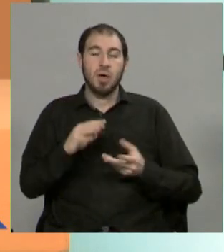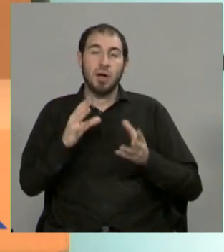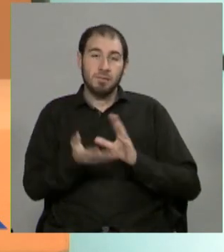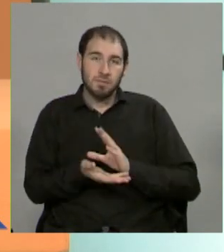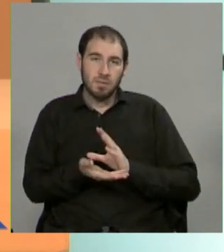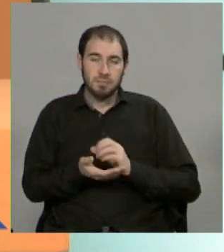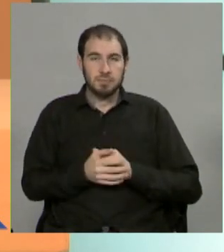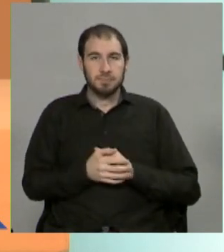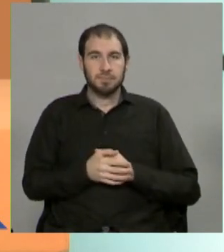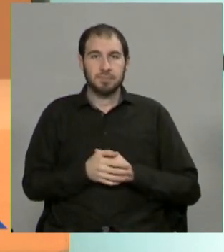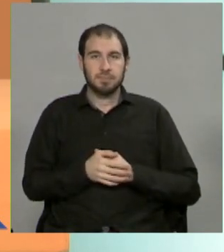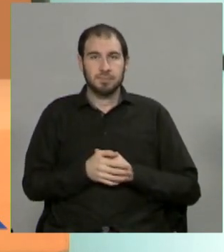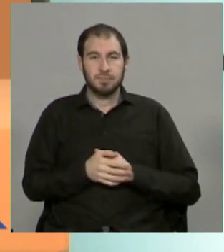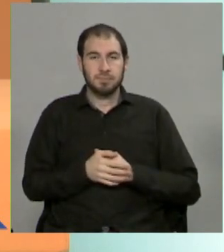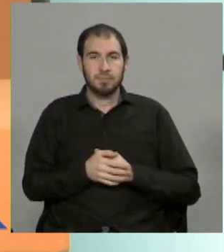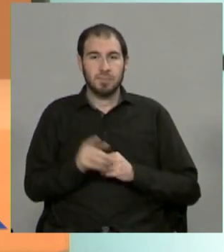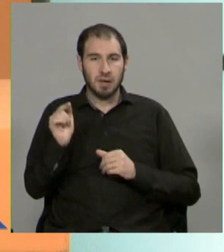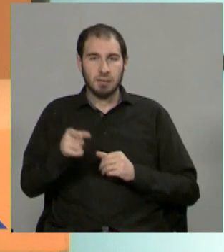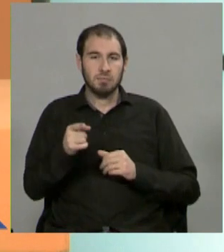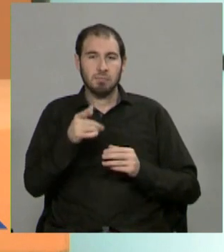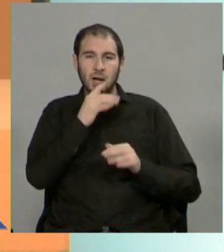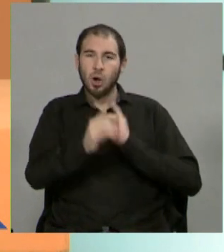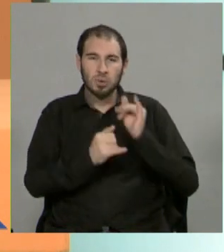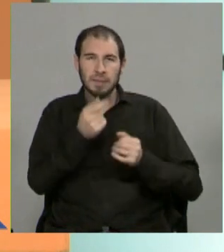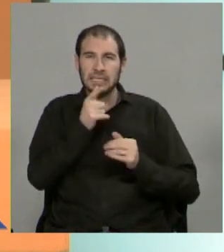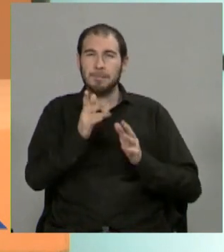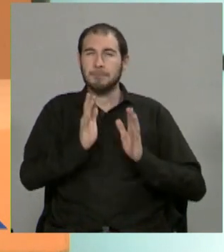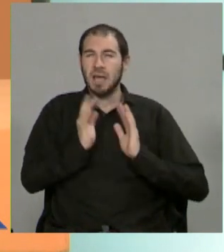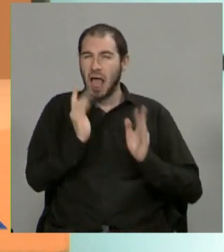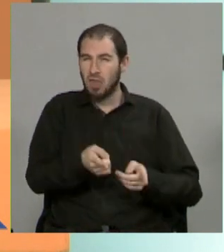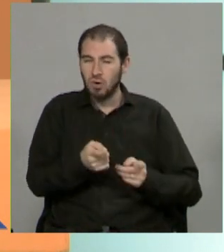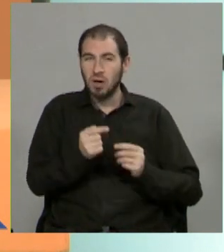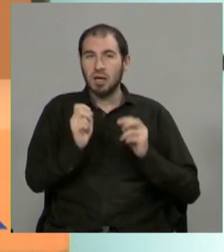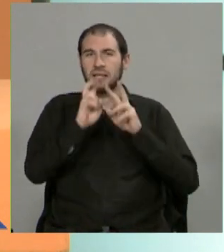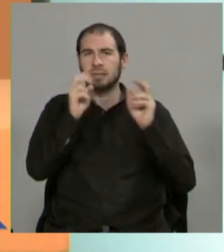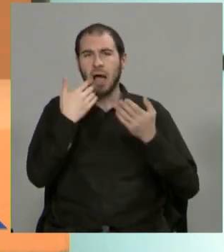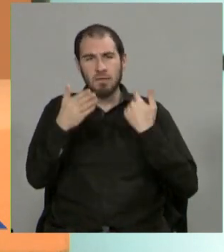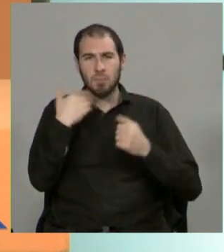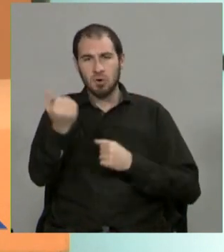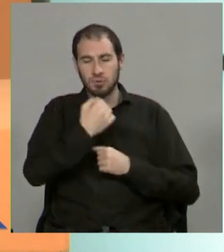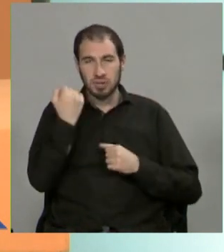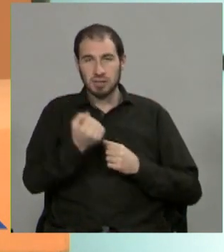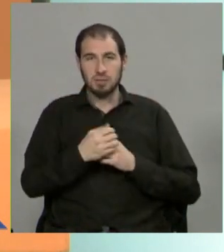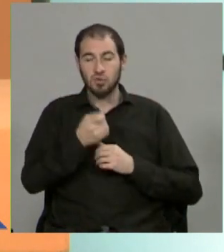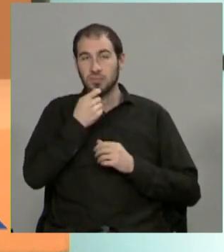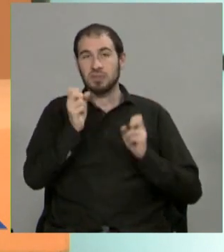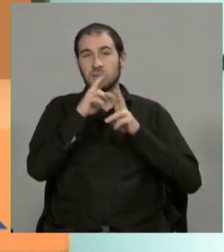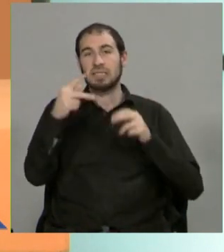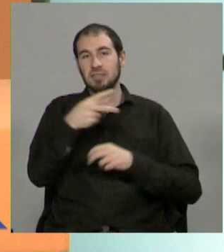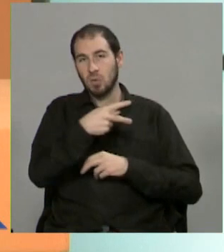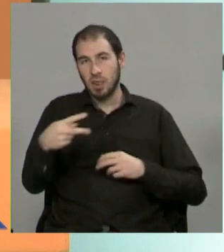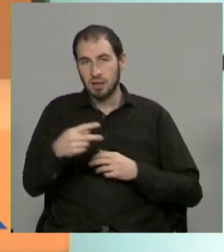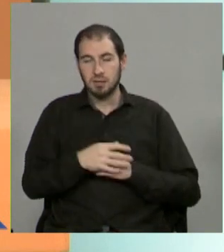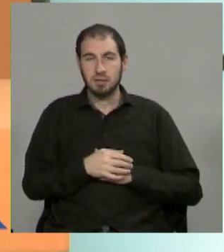lo que trata de establecer es cierto miedo para poder hablar de temas tan importantes como son el tema de la